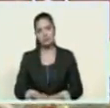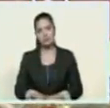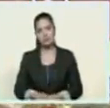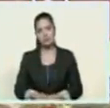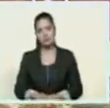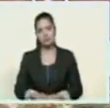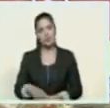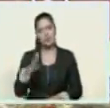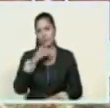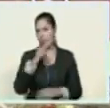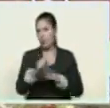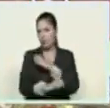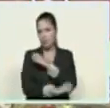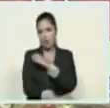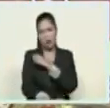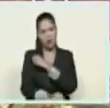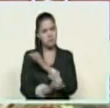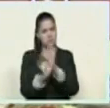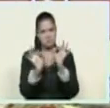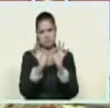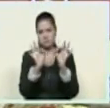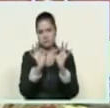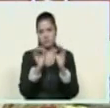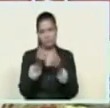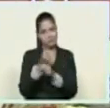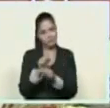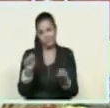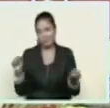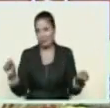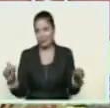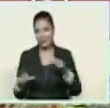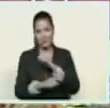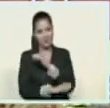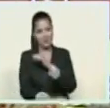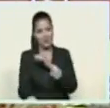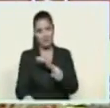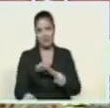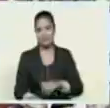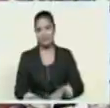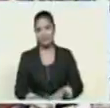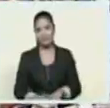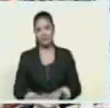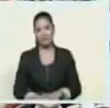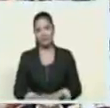y que no hubo fraude como es imposible que haya